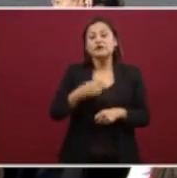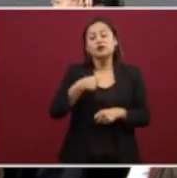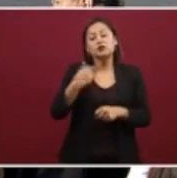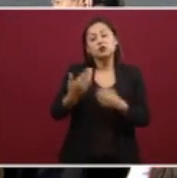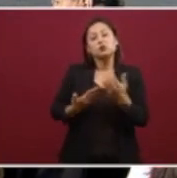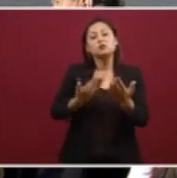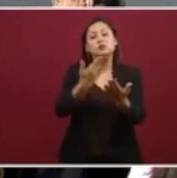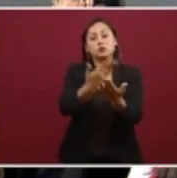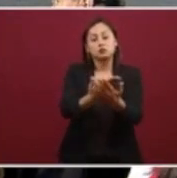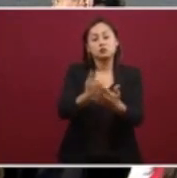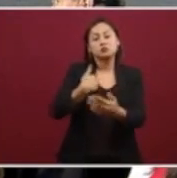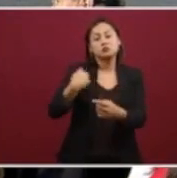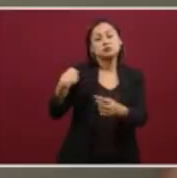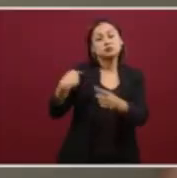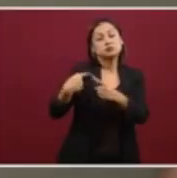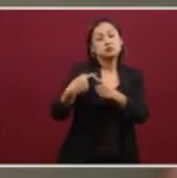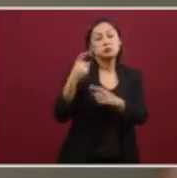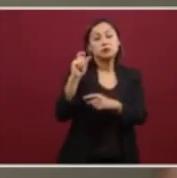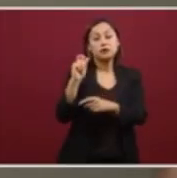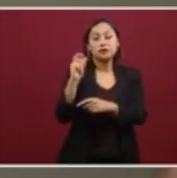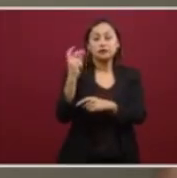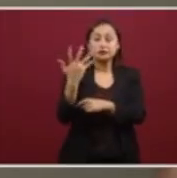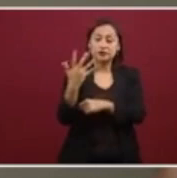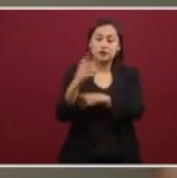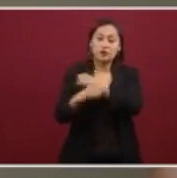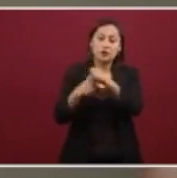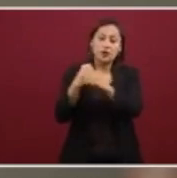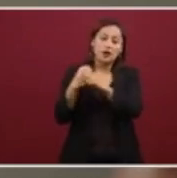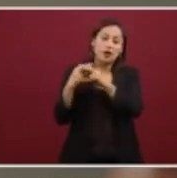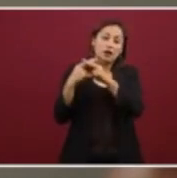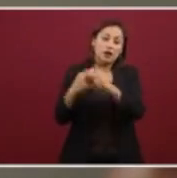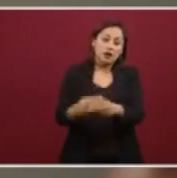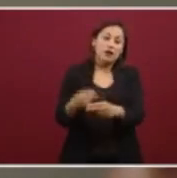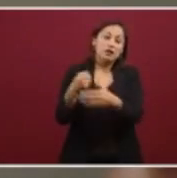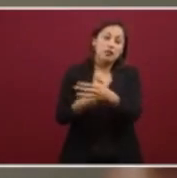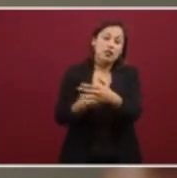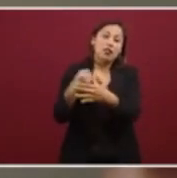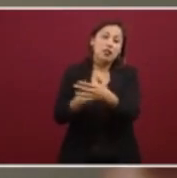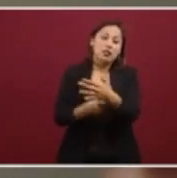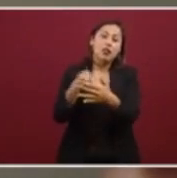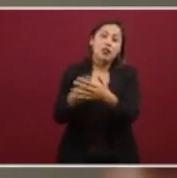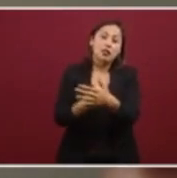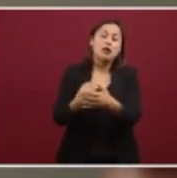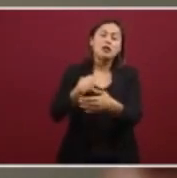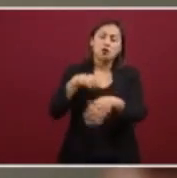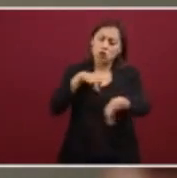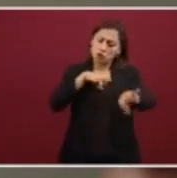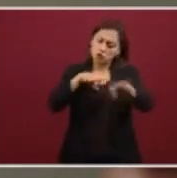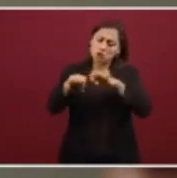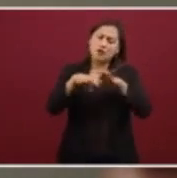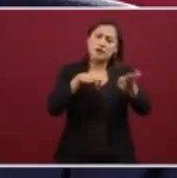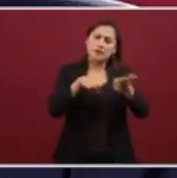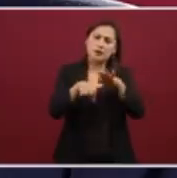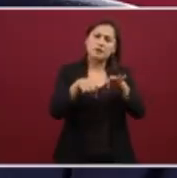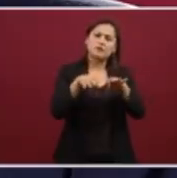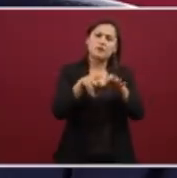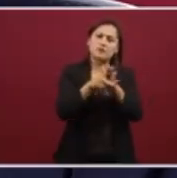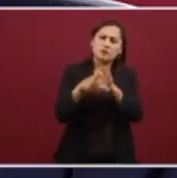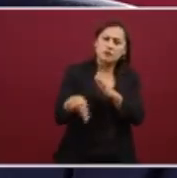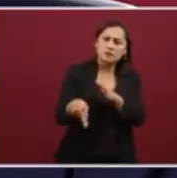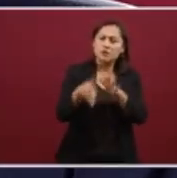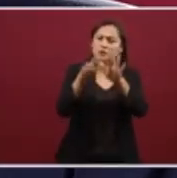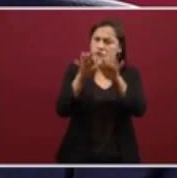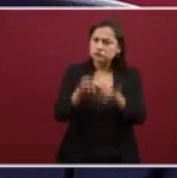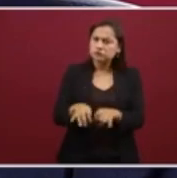hace más de 25 años, me dedico a los medios de comunicación desde hace 20 años y me preocupan muchas cosas, como a todos